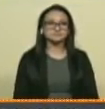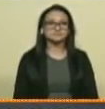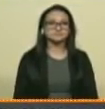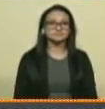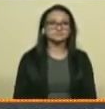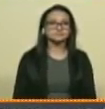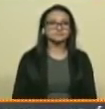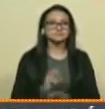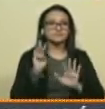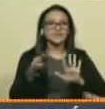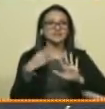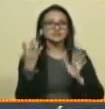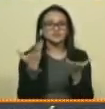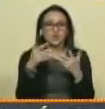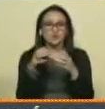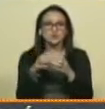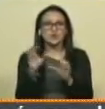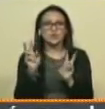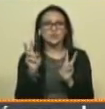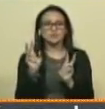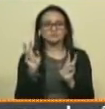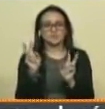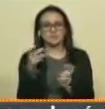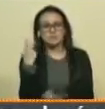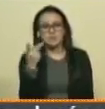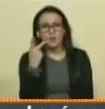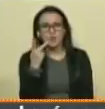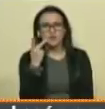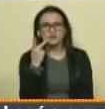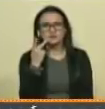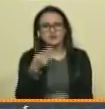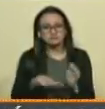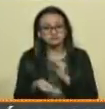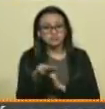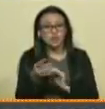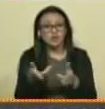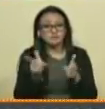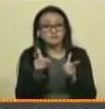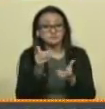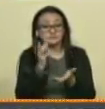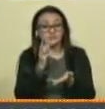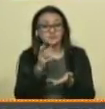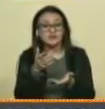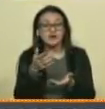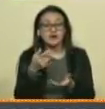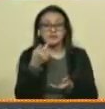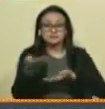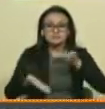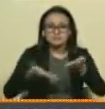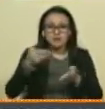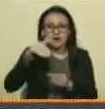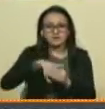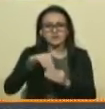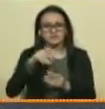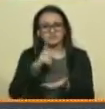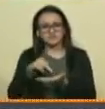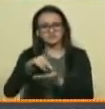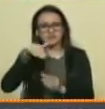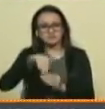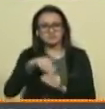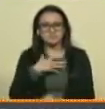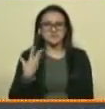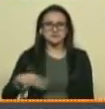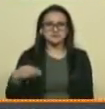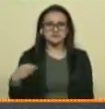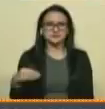18 organizaciones con fines políticos que han presentado sus autorizados para postular candidatos para participar en la elección presidencial